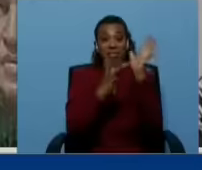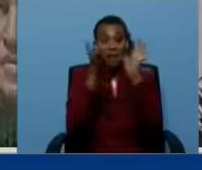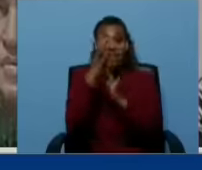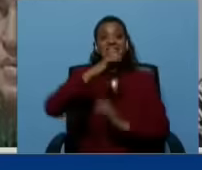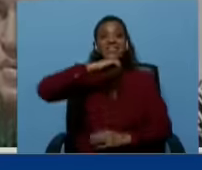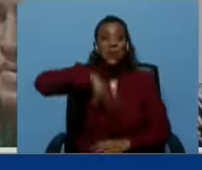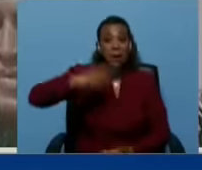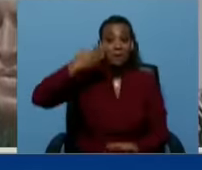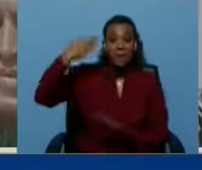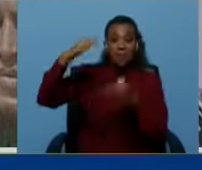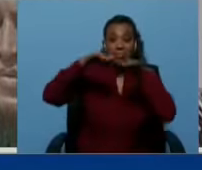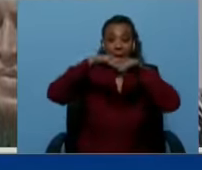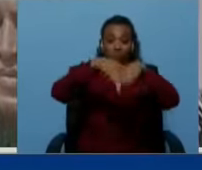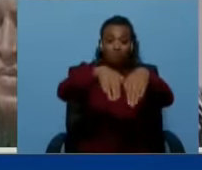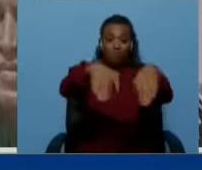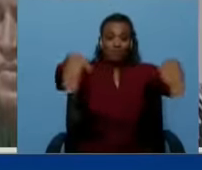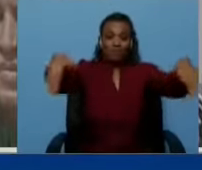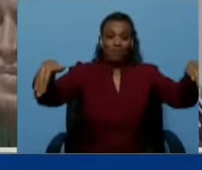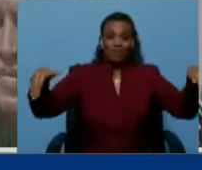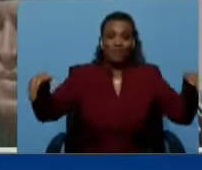históricamente.